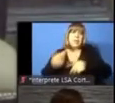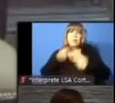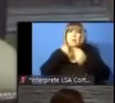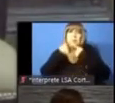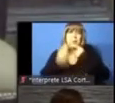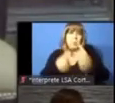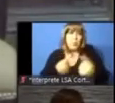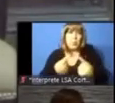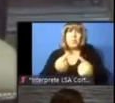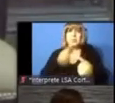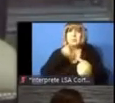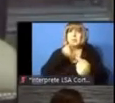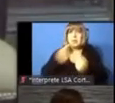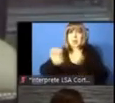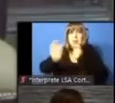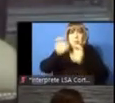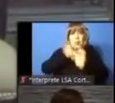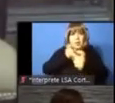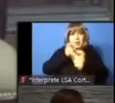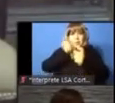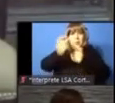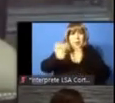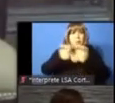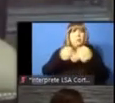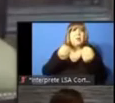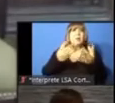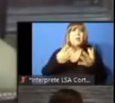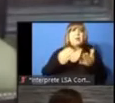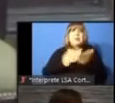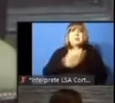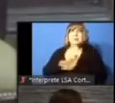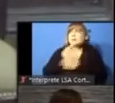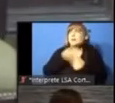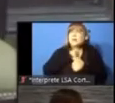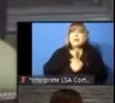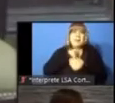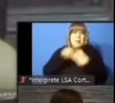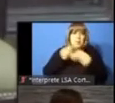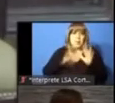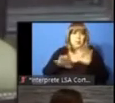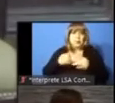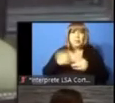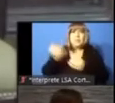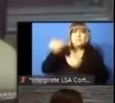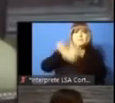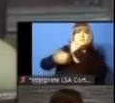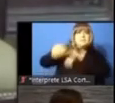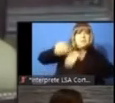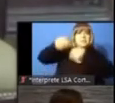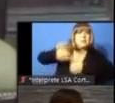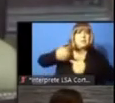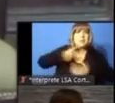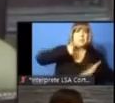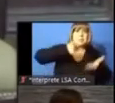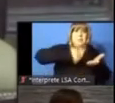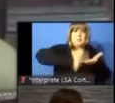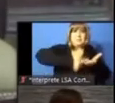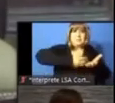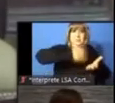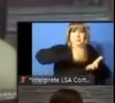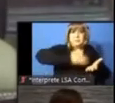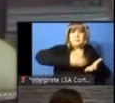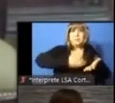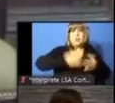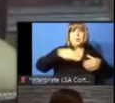muchas consultas, porque siempre pretendimos estar bien informados a la hora de tomar la decisión